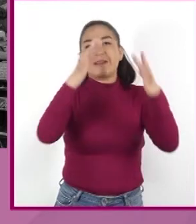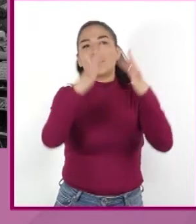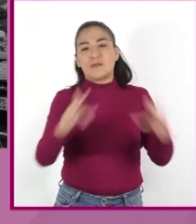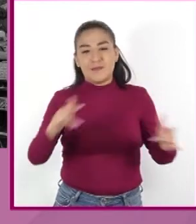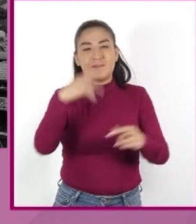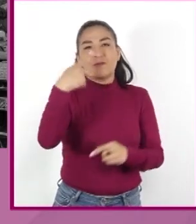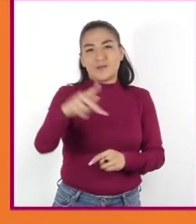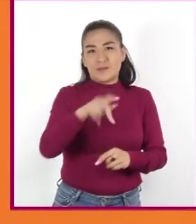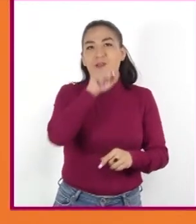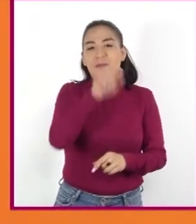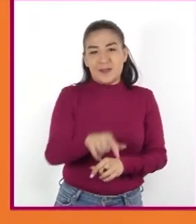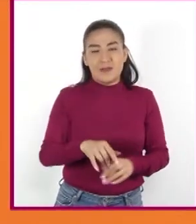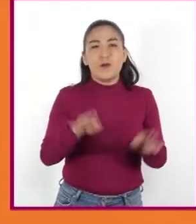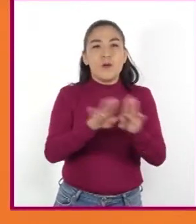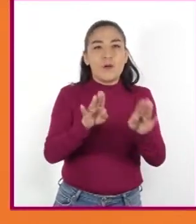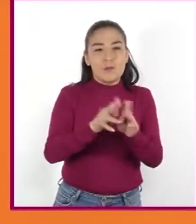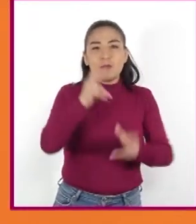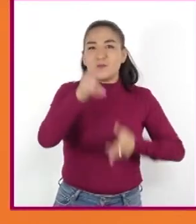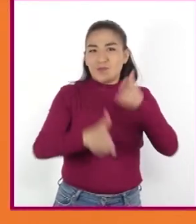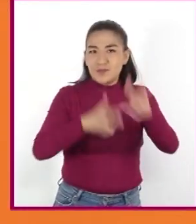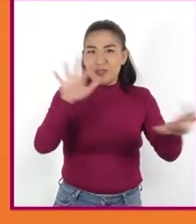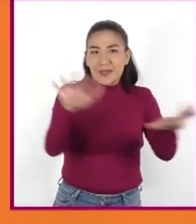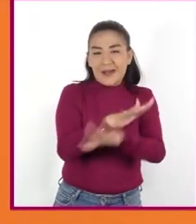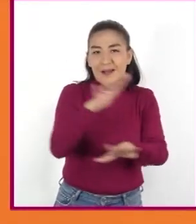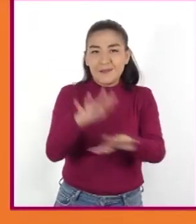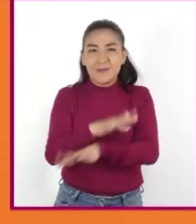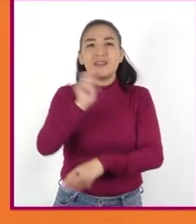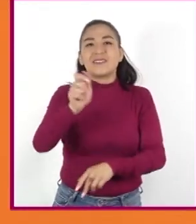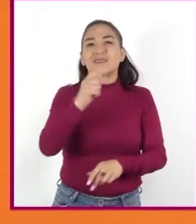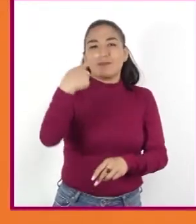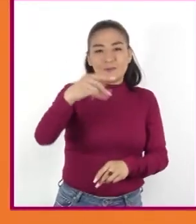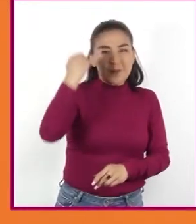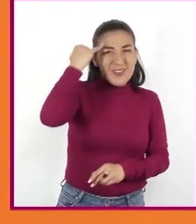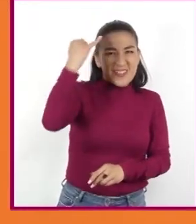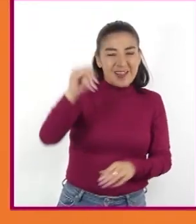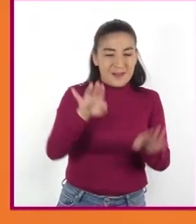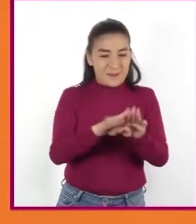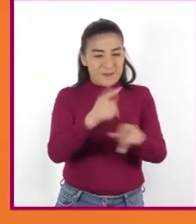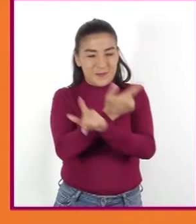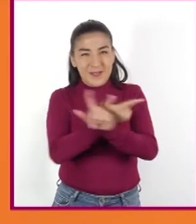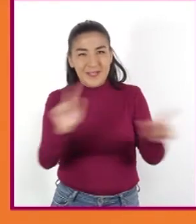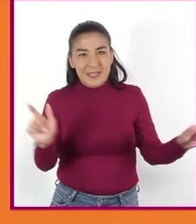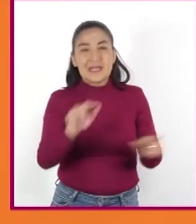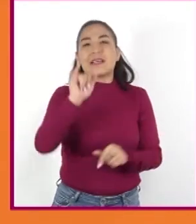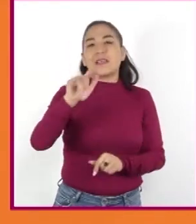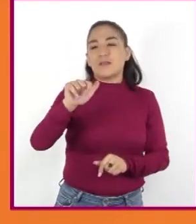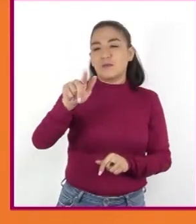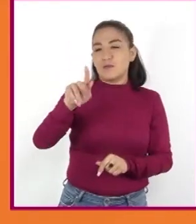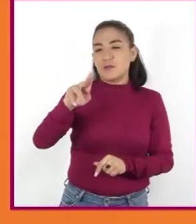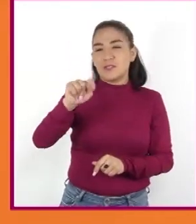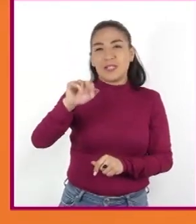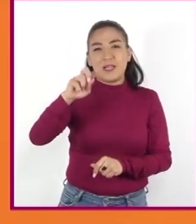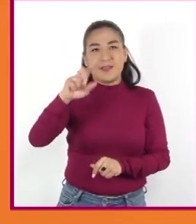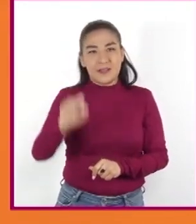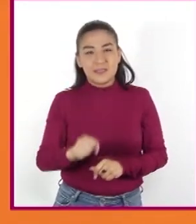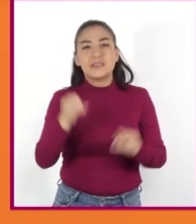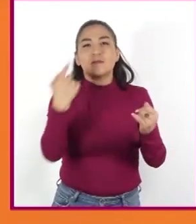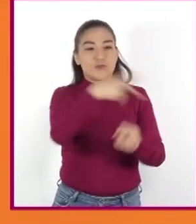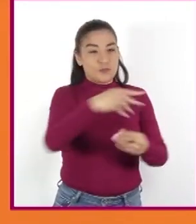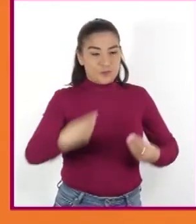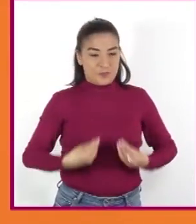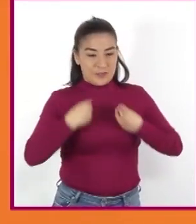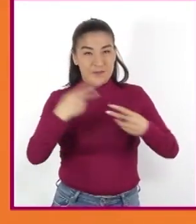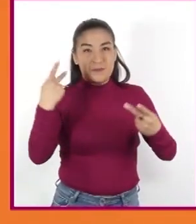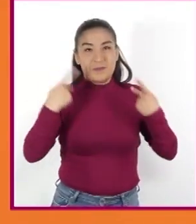e identificar la forma en que han influido las ideas liberales e ilustradas en la vida de las personas desde el